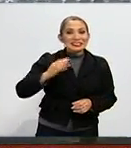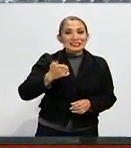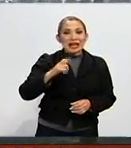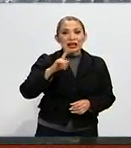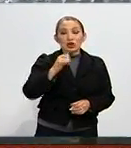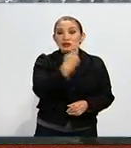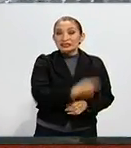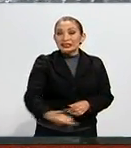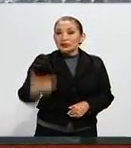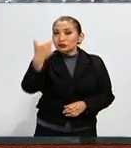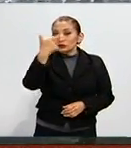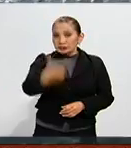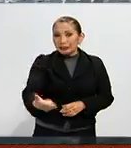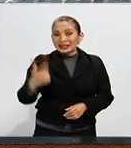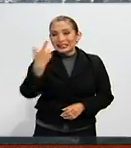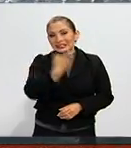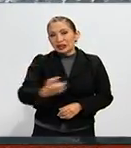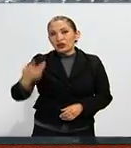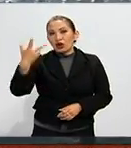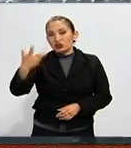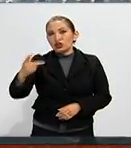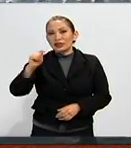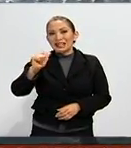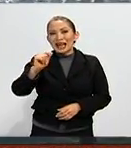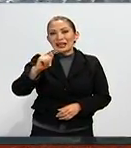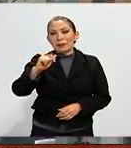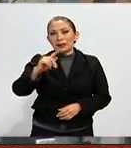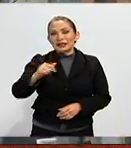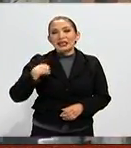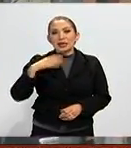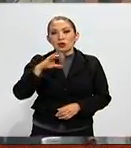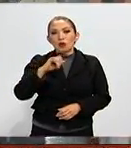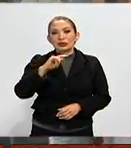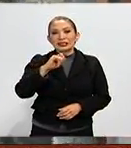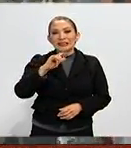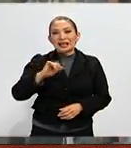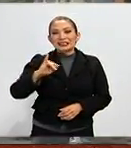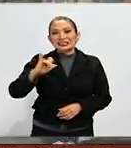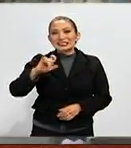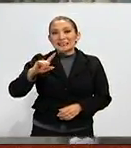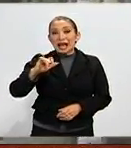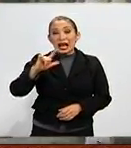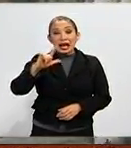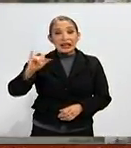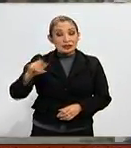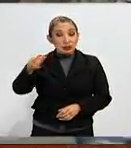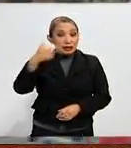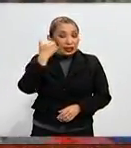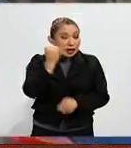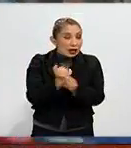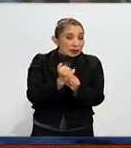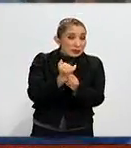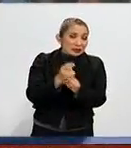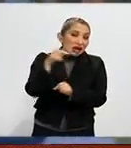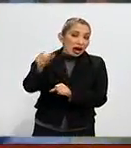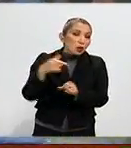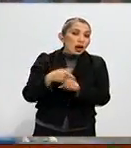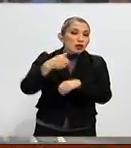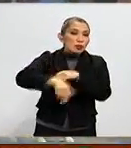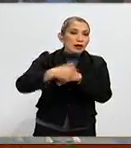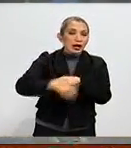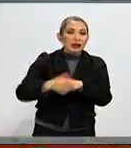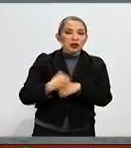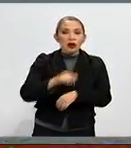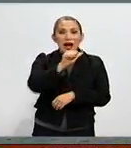registran 107 y 108 en Tlalnepantla y Cuautitlán Izcalli. Si usted desea consultar estos niveles, puede hacerlo en la